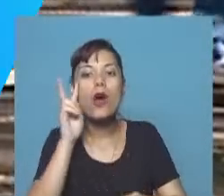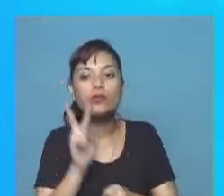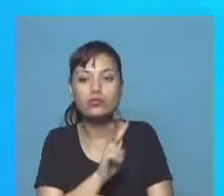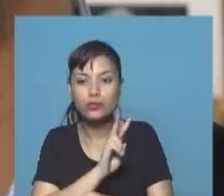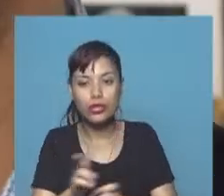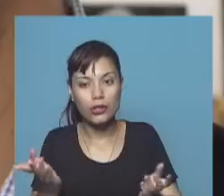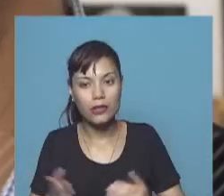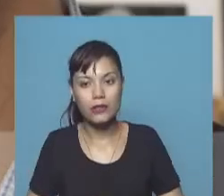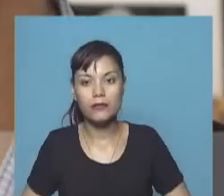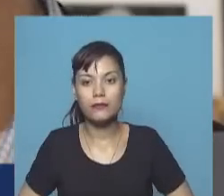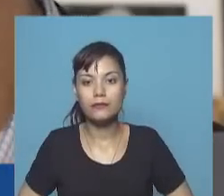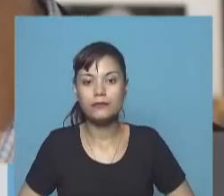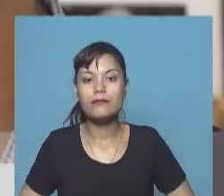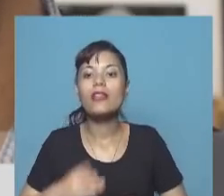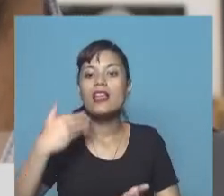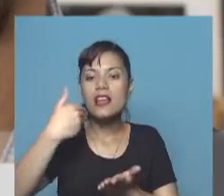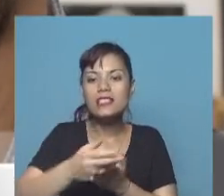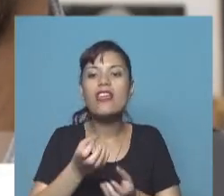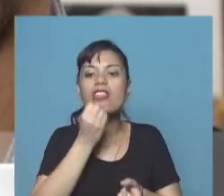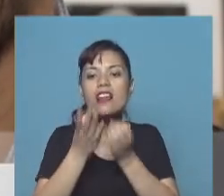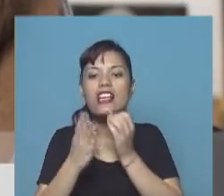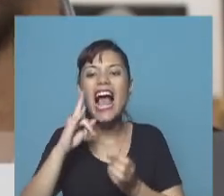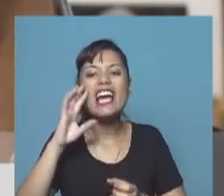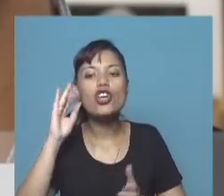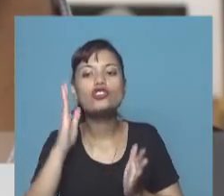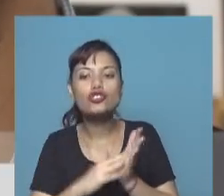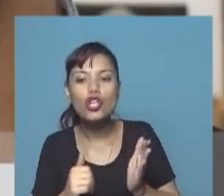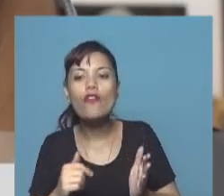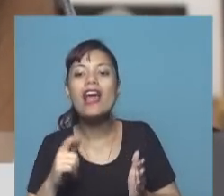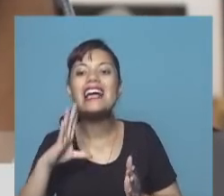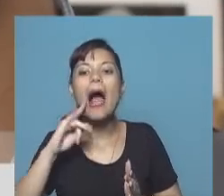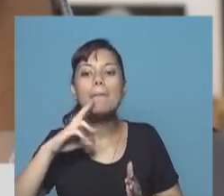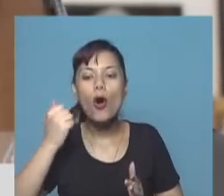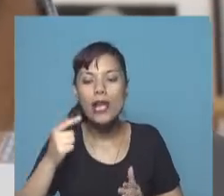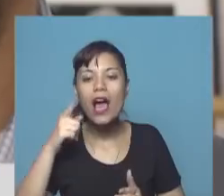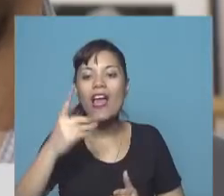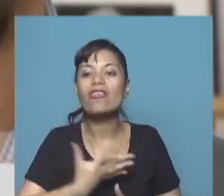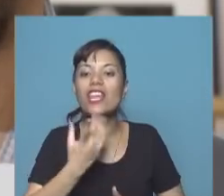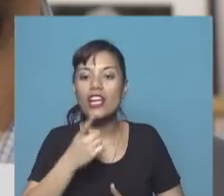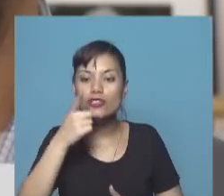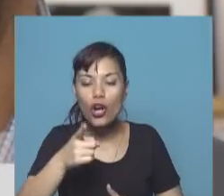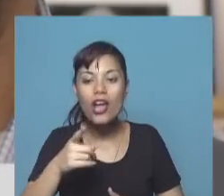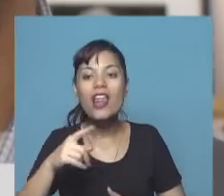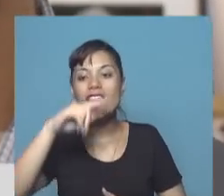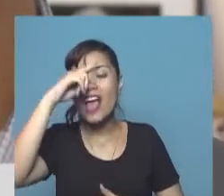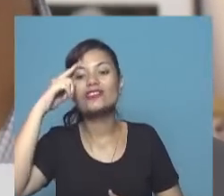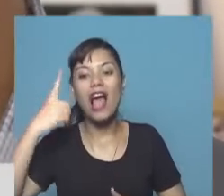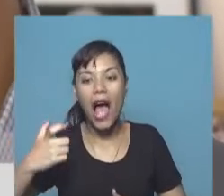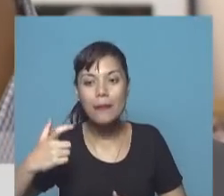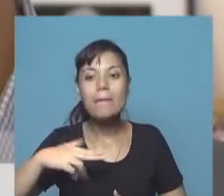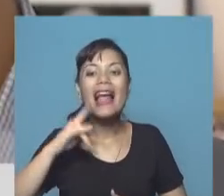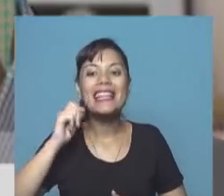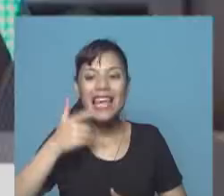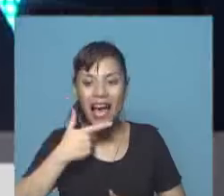custodia. Rechazan declaraciones de Carrió sobre la cámpora. El director del Registro Nacional de Armas, Matías